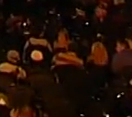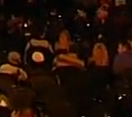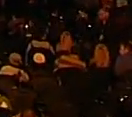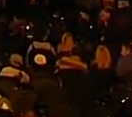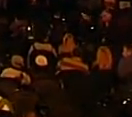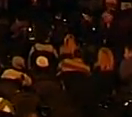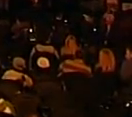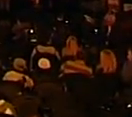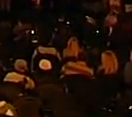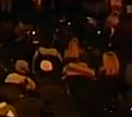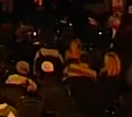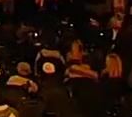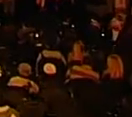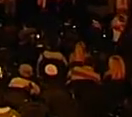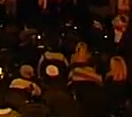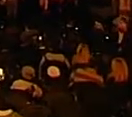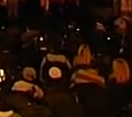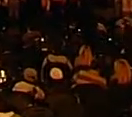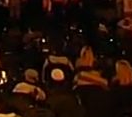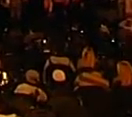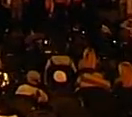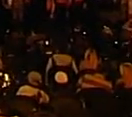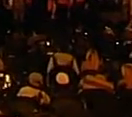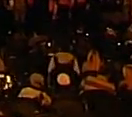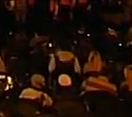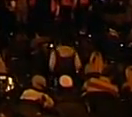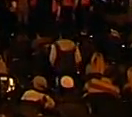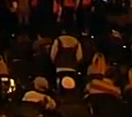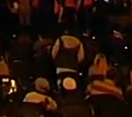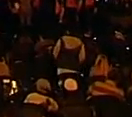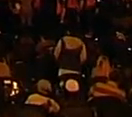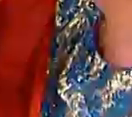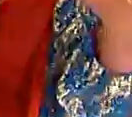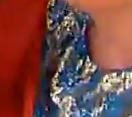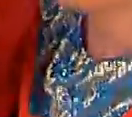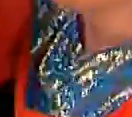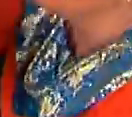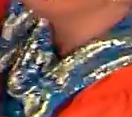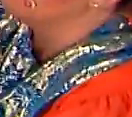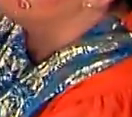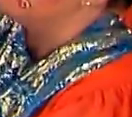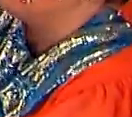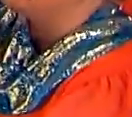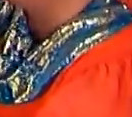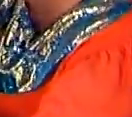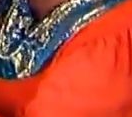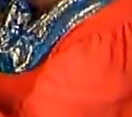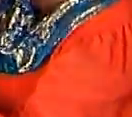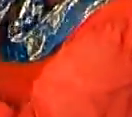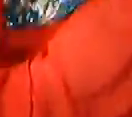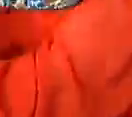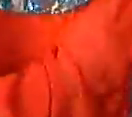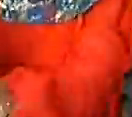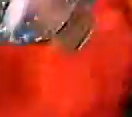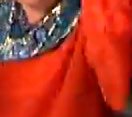compañera intrépida Carolina Armas, que ya está en buena compañía, supongo. Ya con las tramposas estamos, que vienen calentando motores,